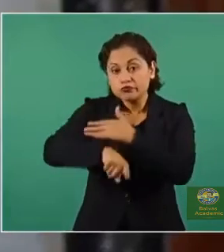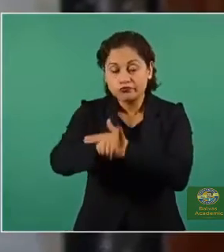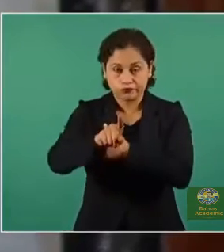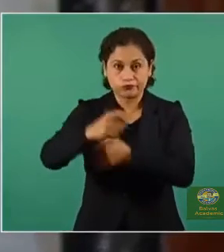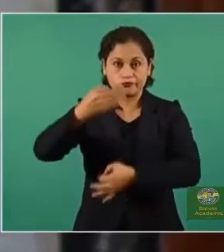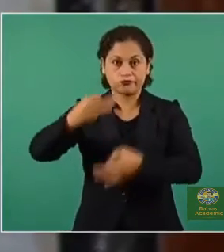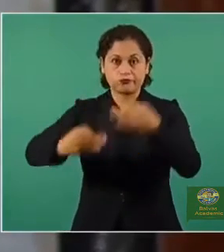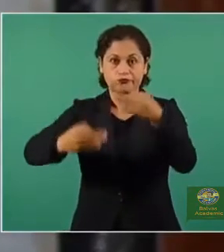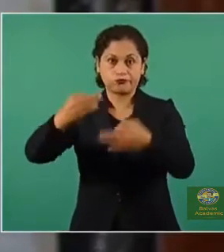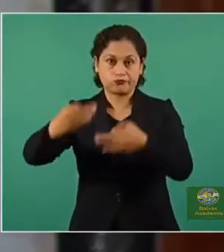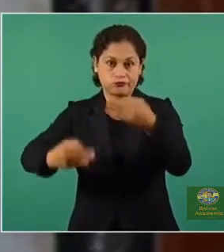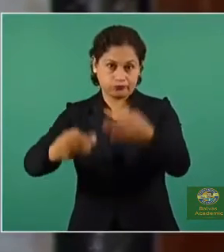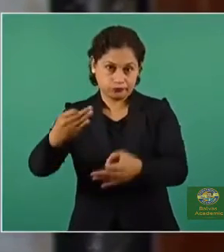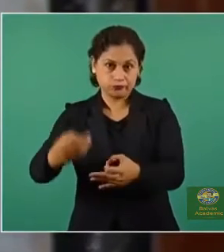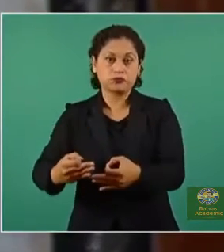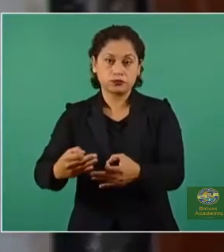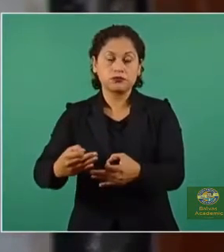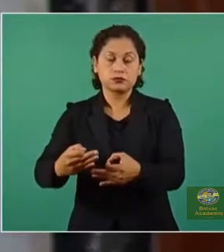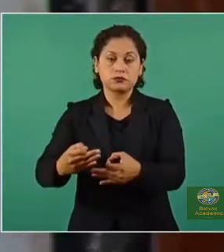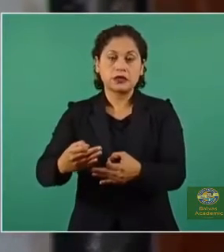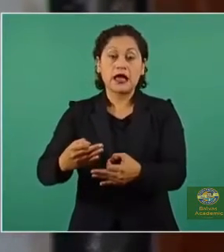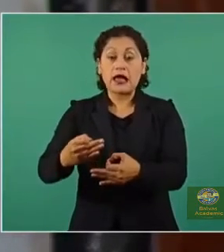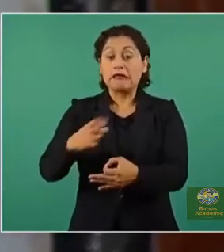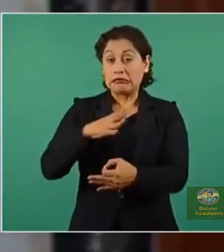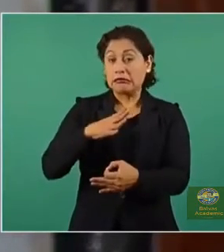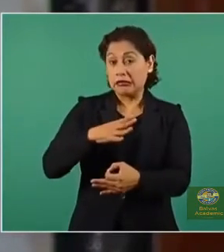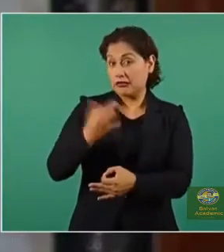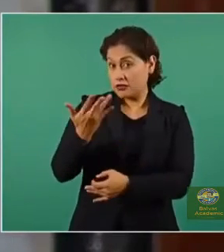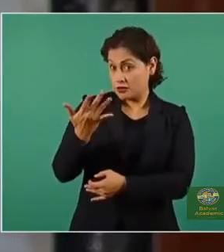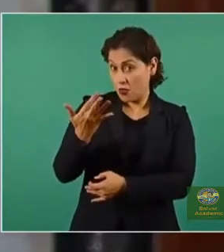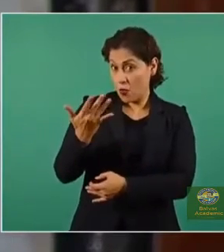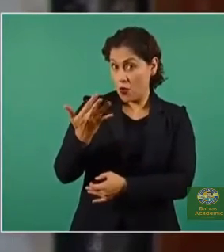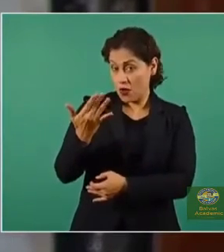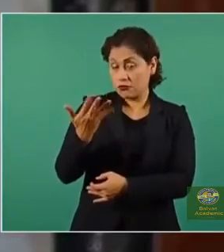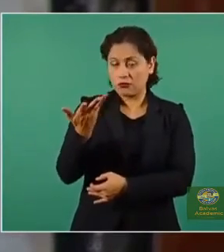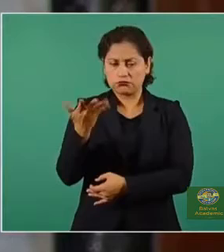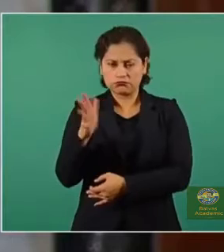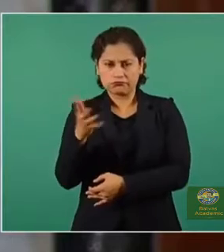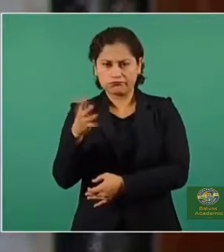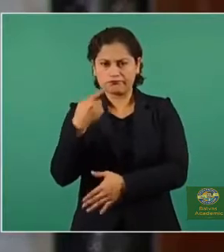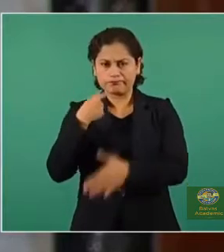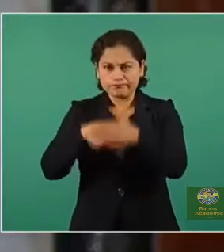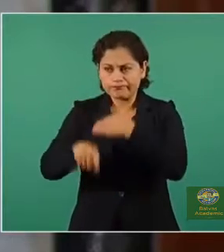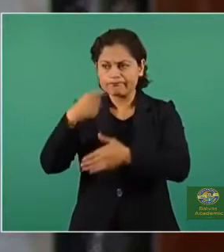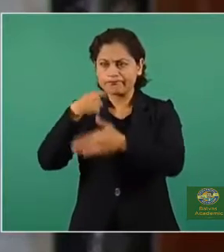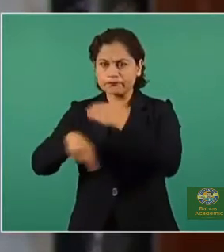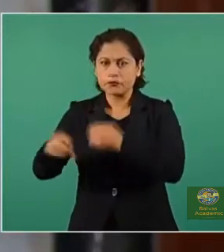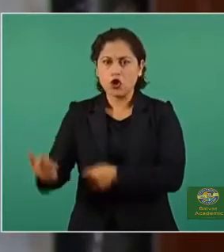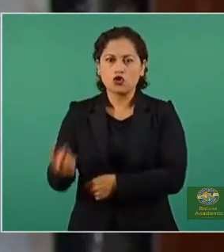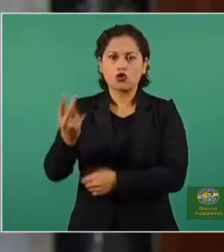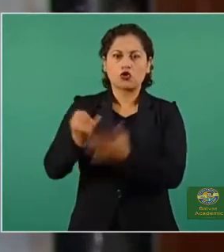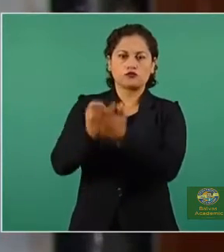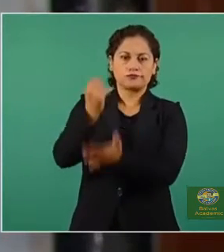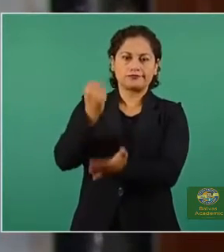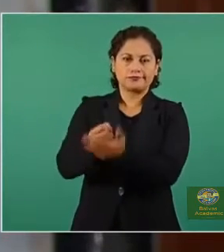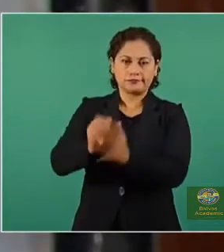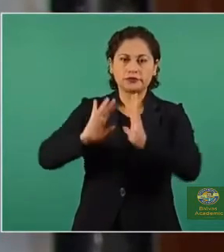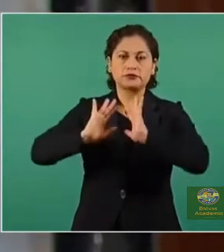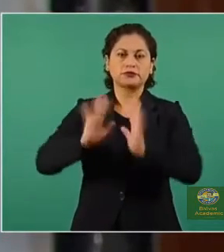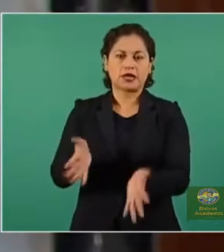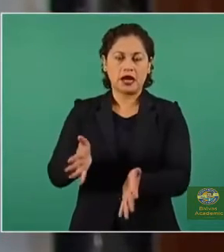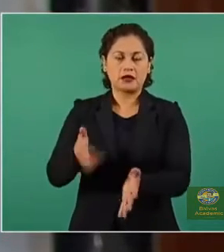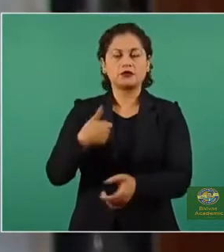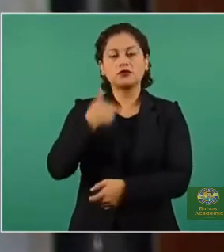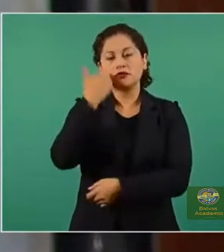menores han sido promovidos alrededor de 50 amparos. Quiero saber su opinión al respecto, si